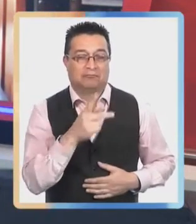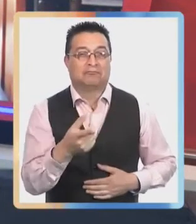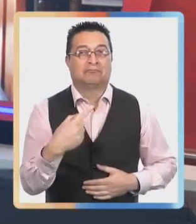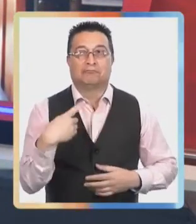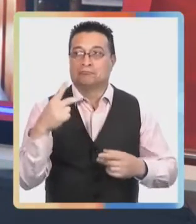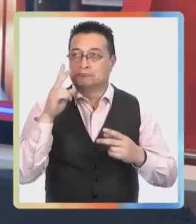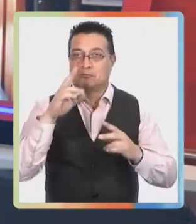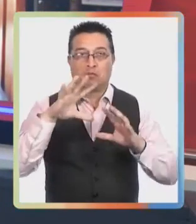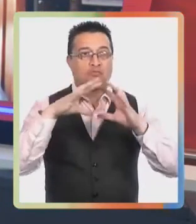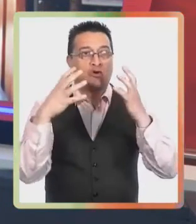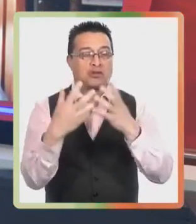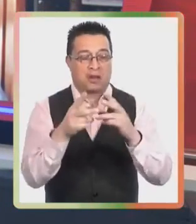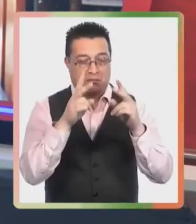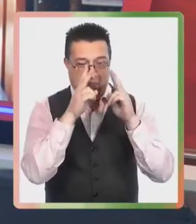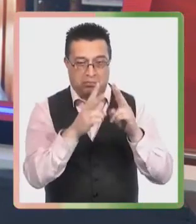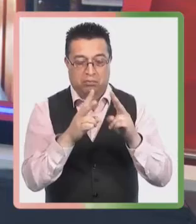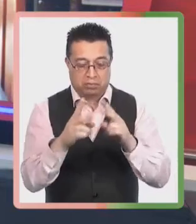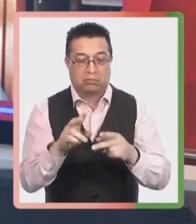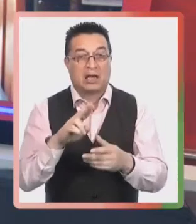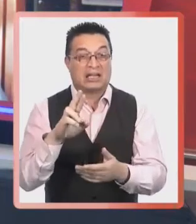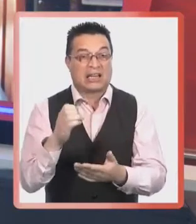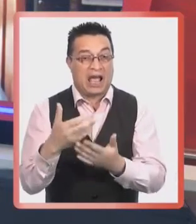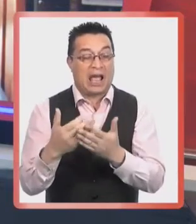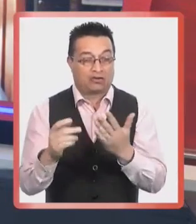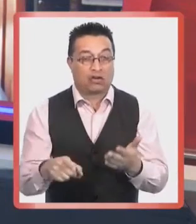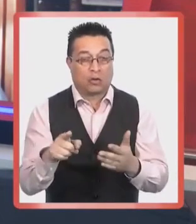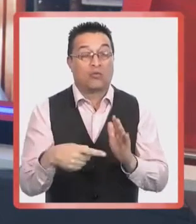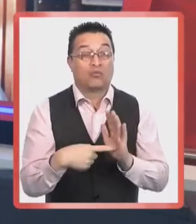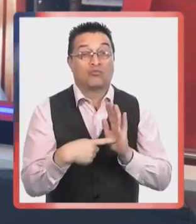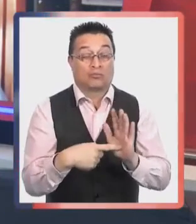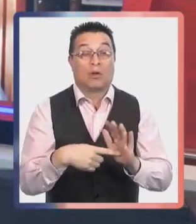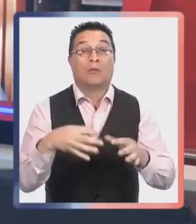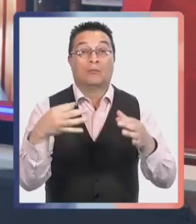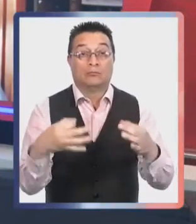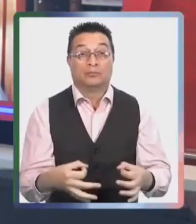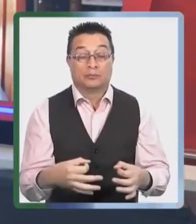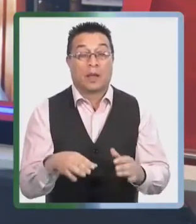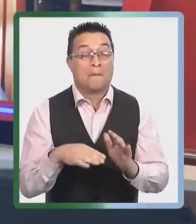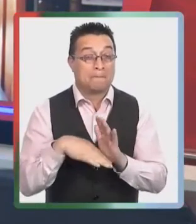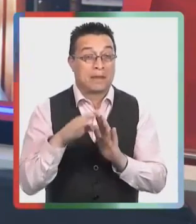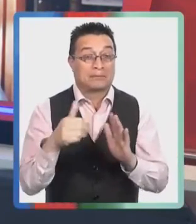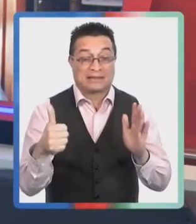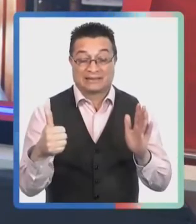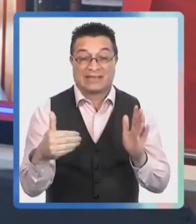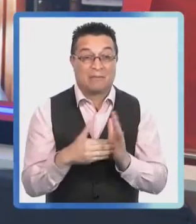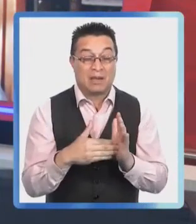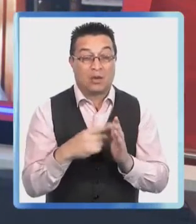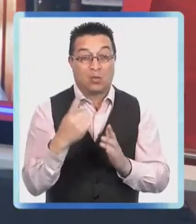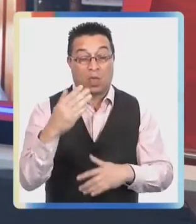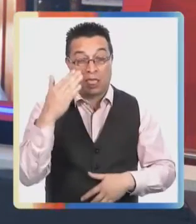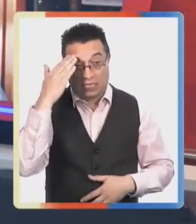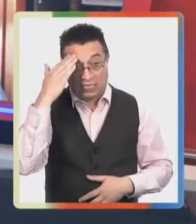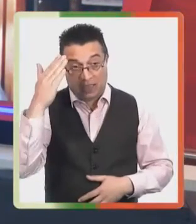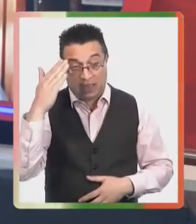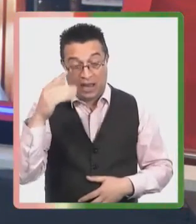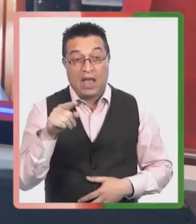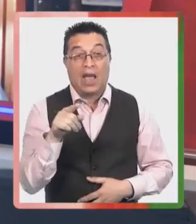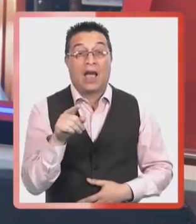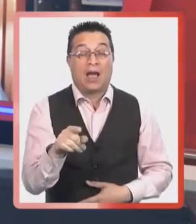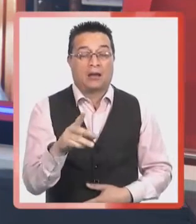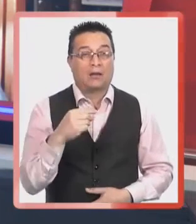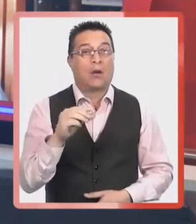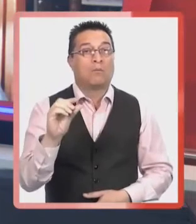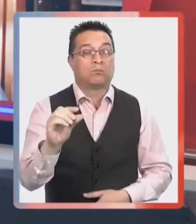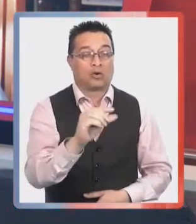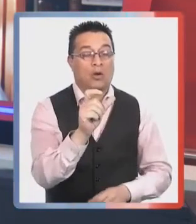a nivel mundial y que fíjese que tiene toda la razón, es la mejor demostración. Esto de tener más de 6.000 casos por día incluso,